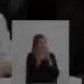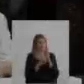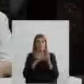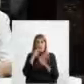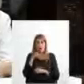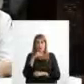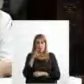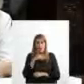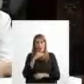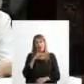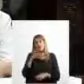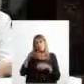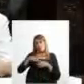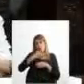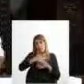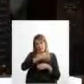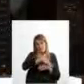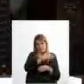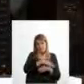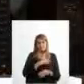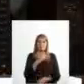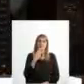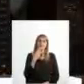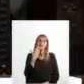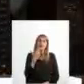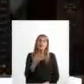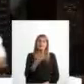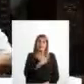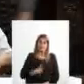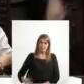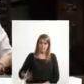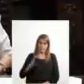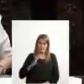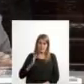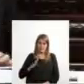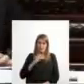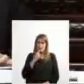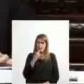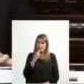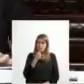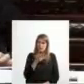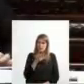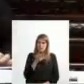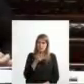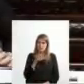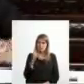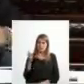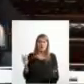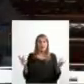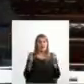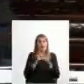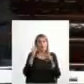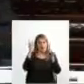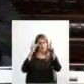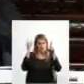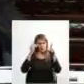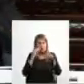La palabra es el señor Bordeverri. Gracias, señora Presidenta. Me dicen que está citado la Cámara de Diputados para las